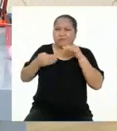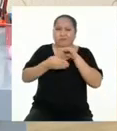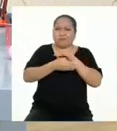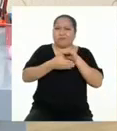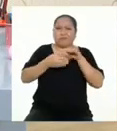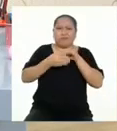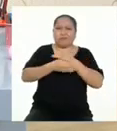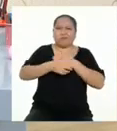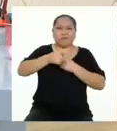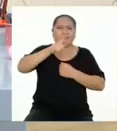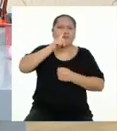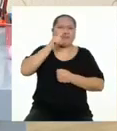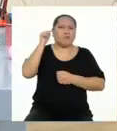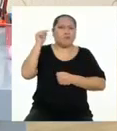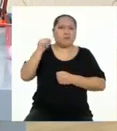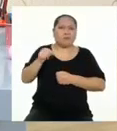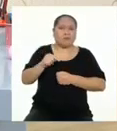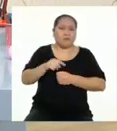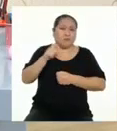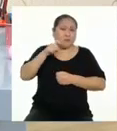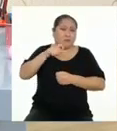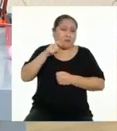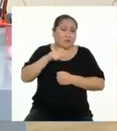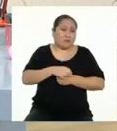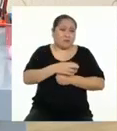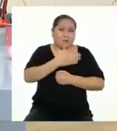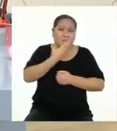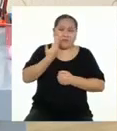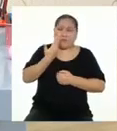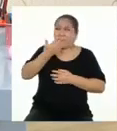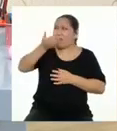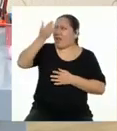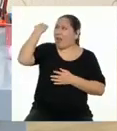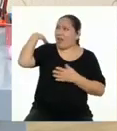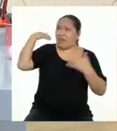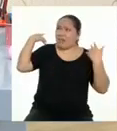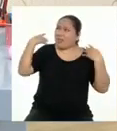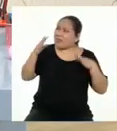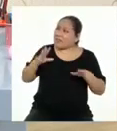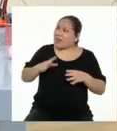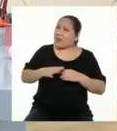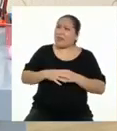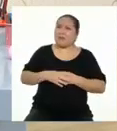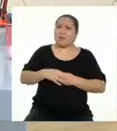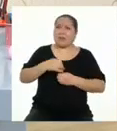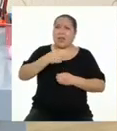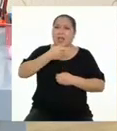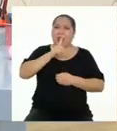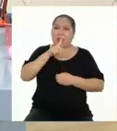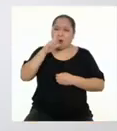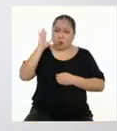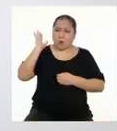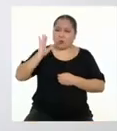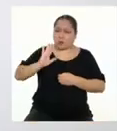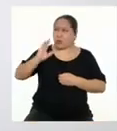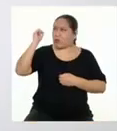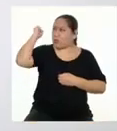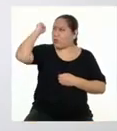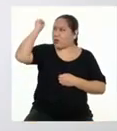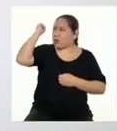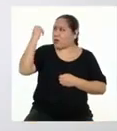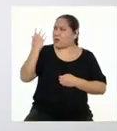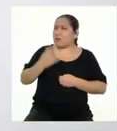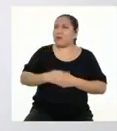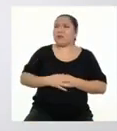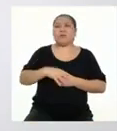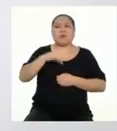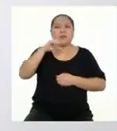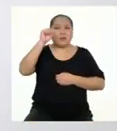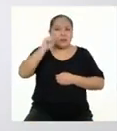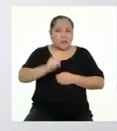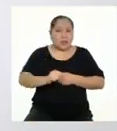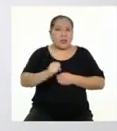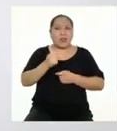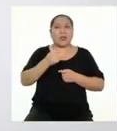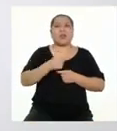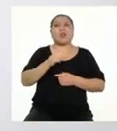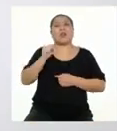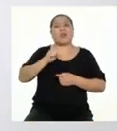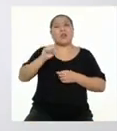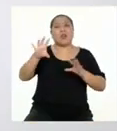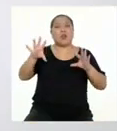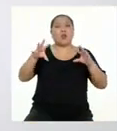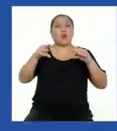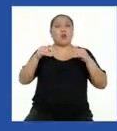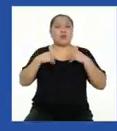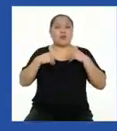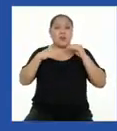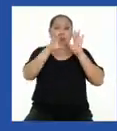potable. Eso debería mejorar hace buen rato, ¿no? Si el agua es un derecho. Sí, por supuesto, y lo